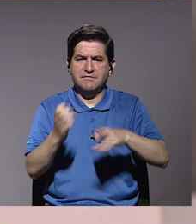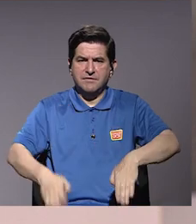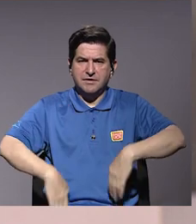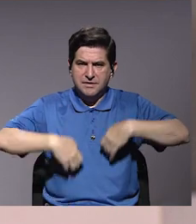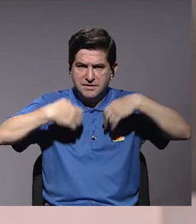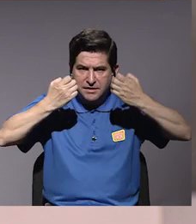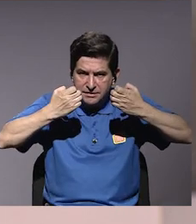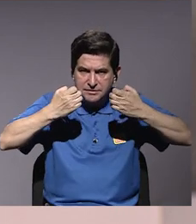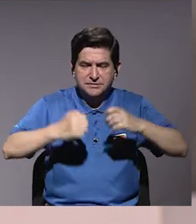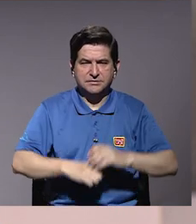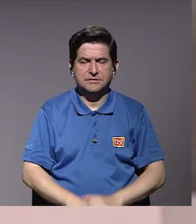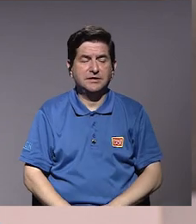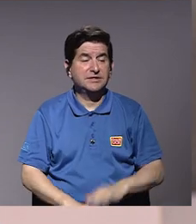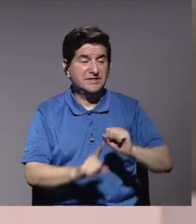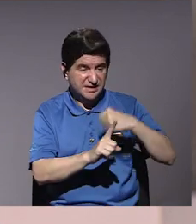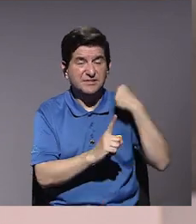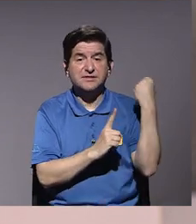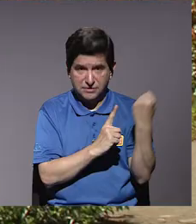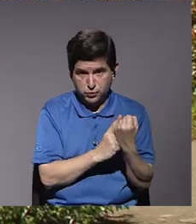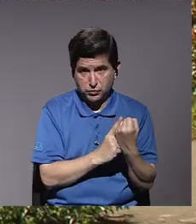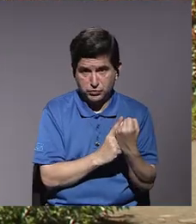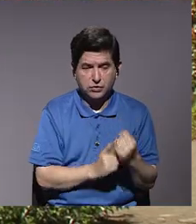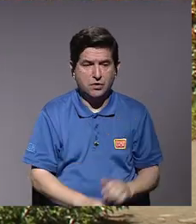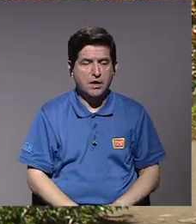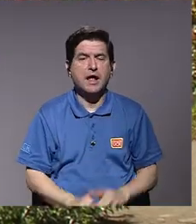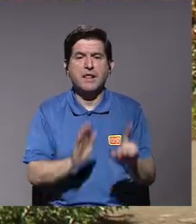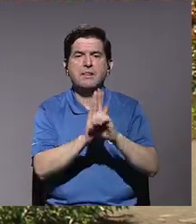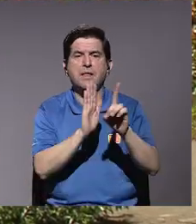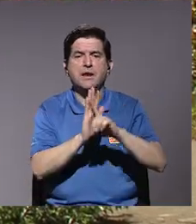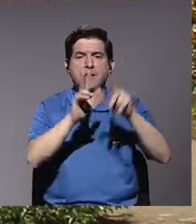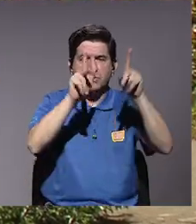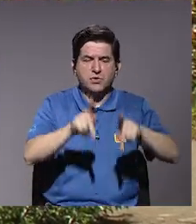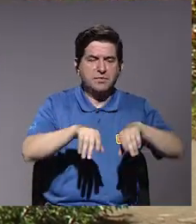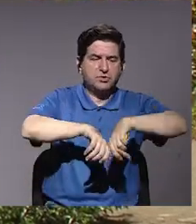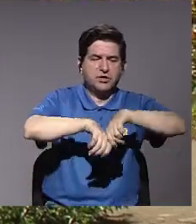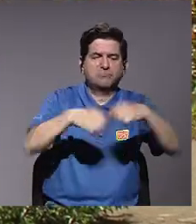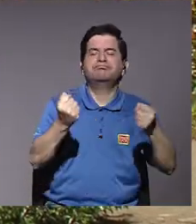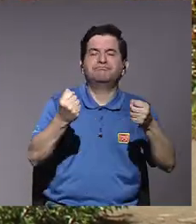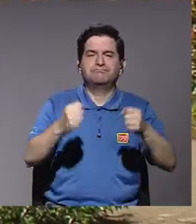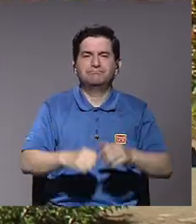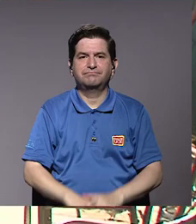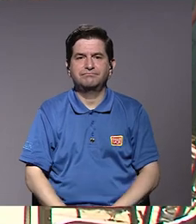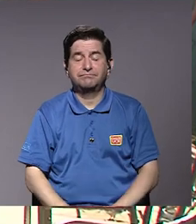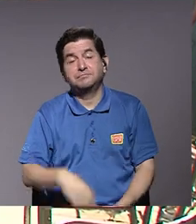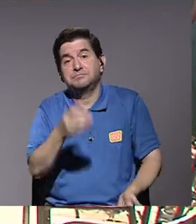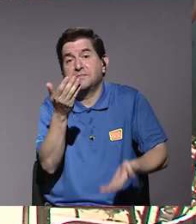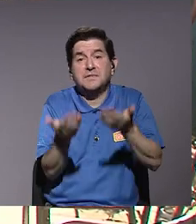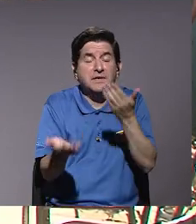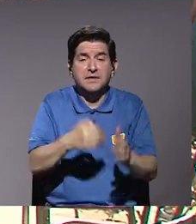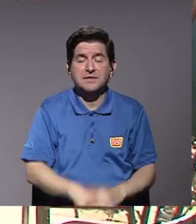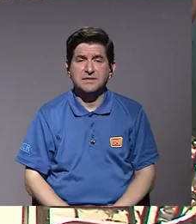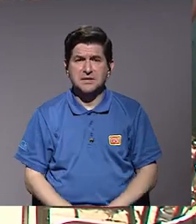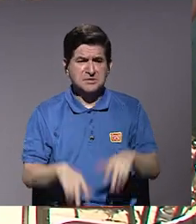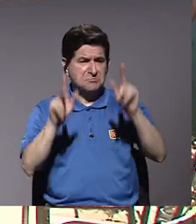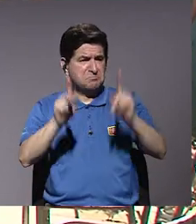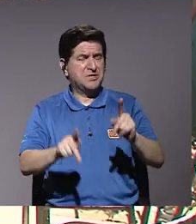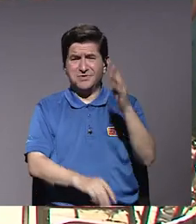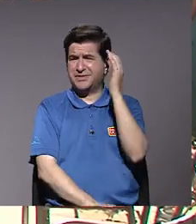ocasiones existen situaciones donde se le violenta un derecho a una persona. Y quizás digamos que